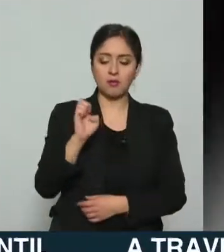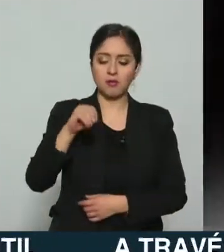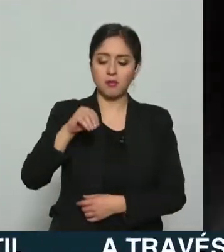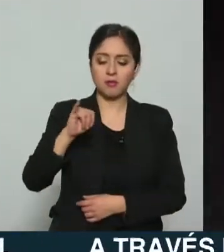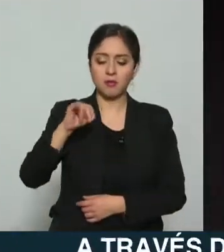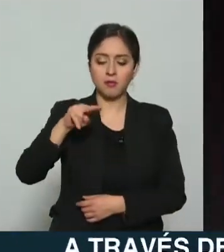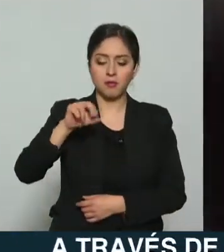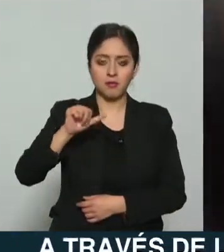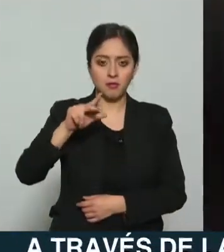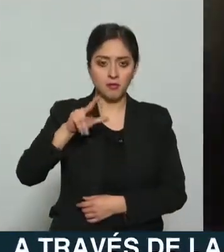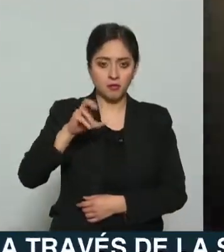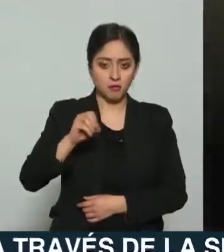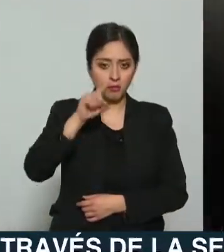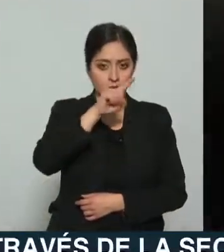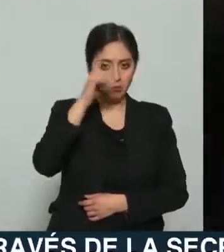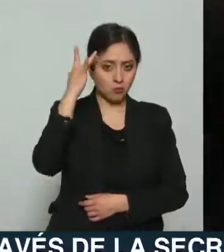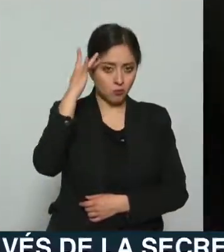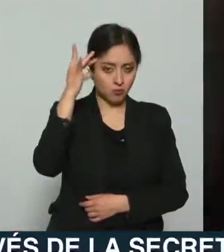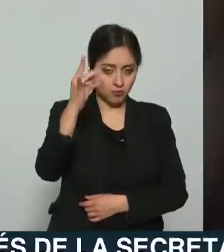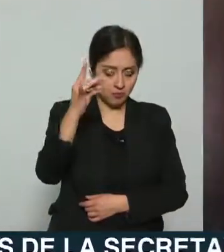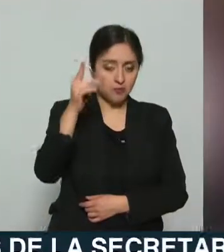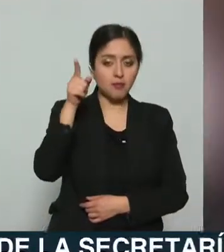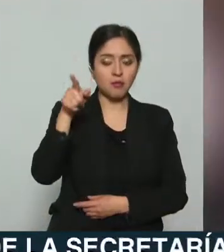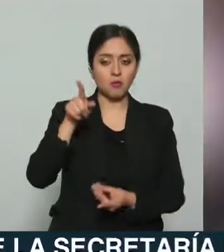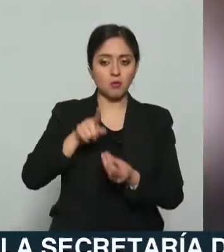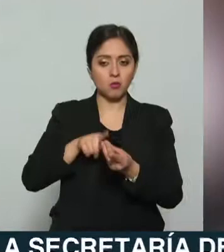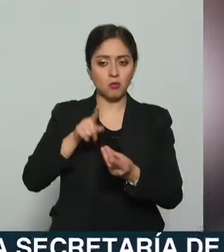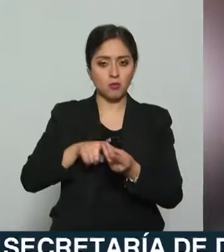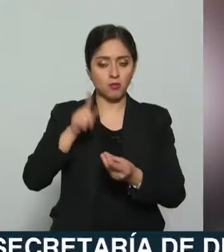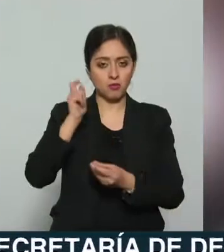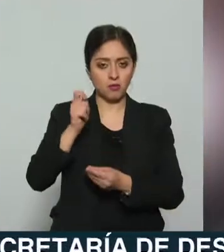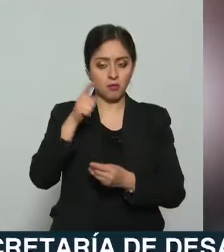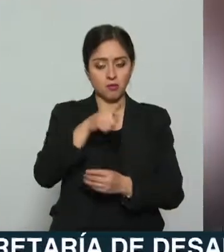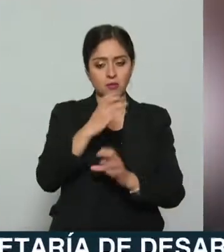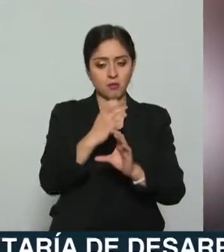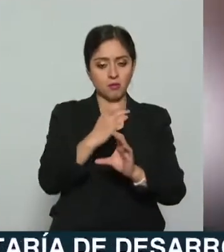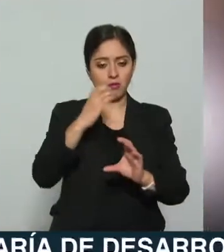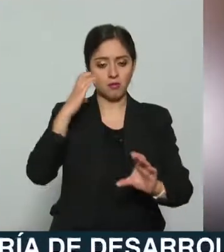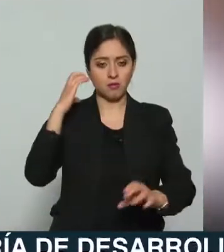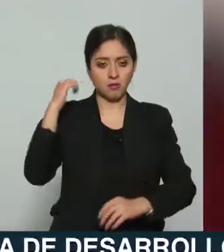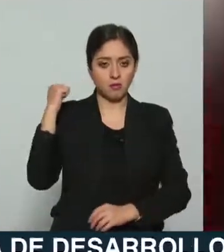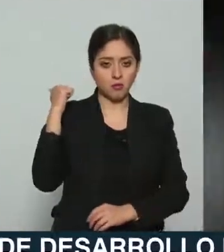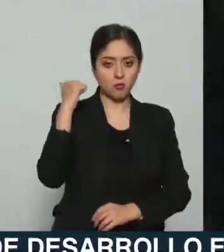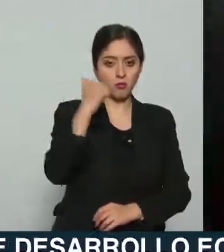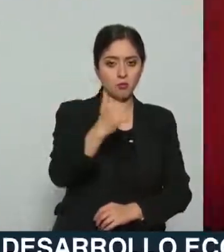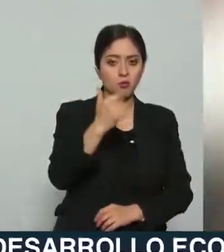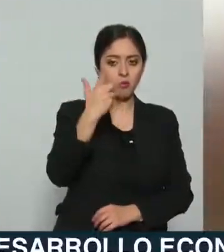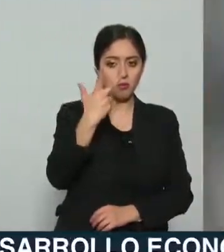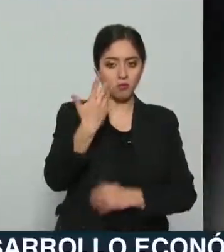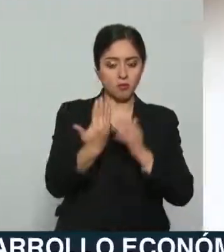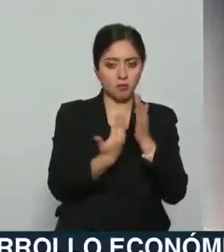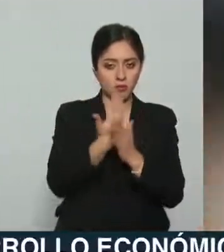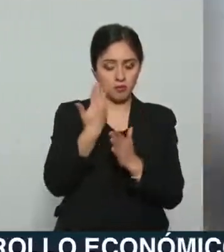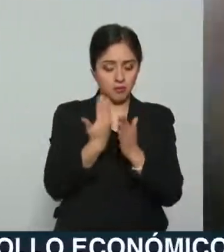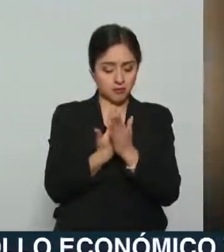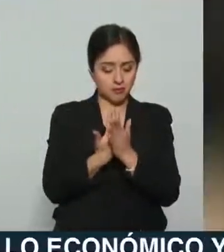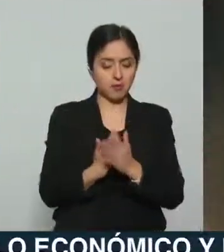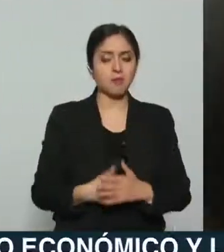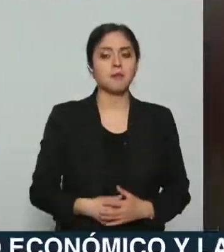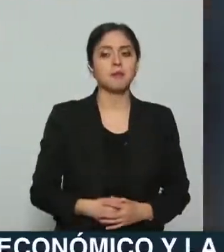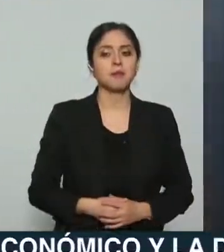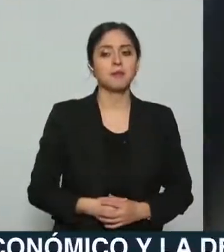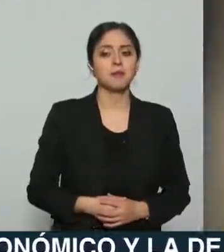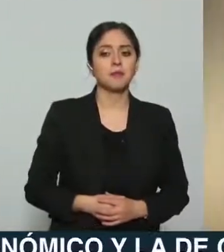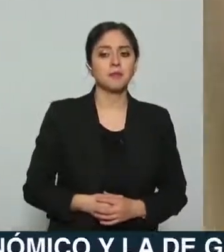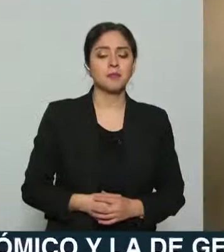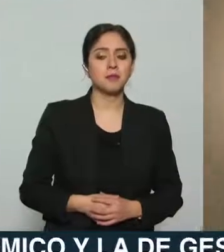de Cuernavaca, desde donde salieron los autobuses en caravana desde las 8 de la mañana. Hace un par